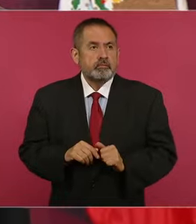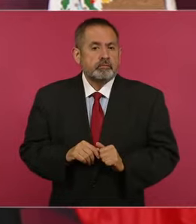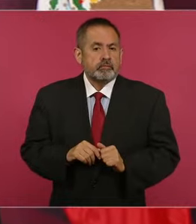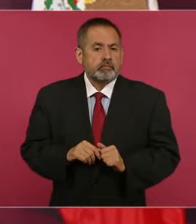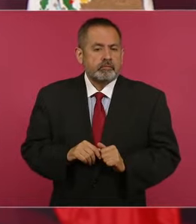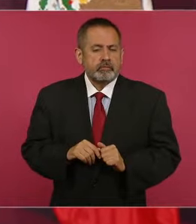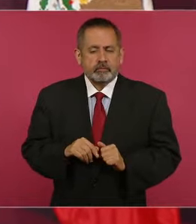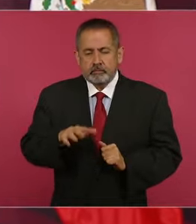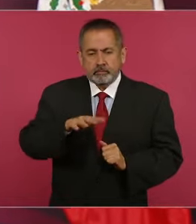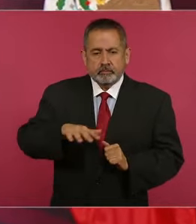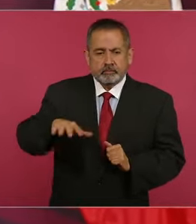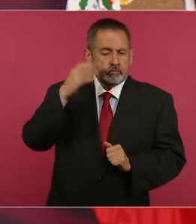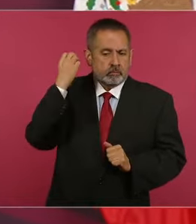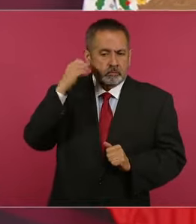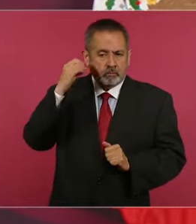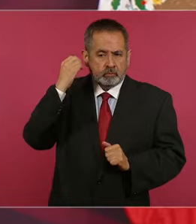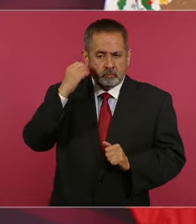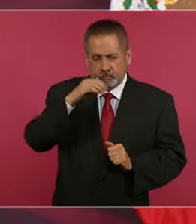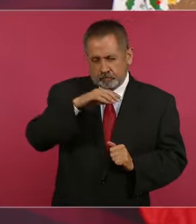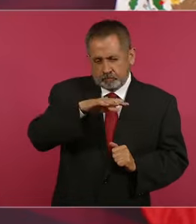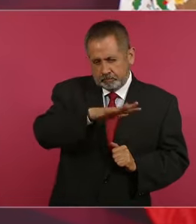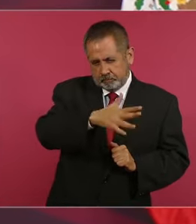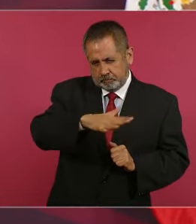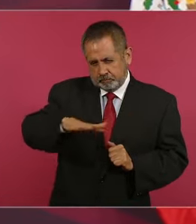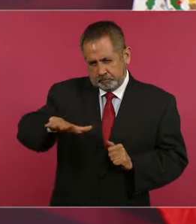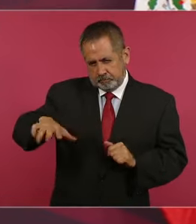Todo lo que es la costa de Oaxaca,